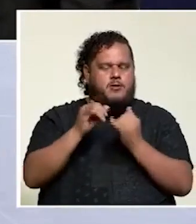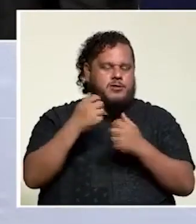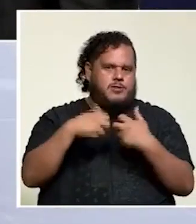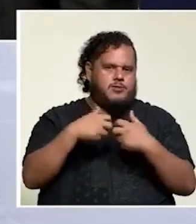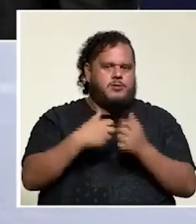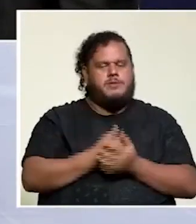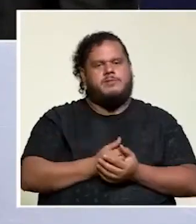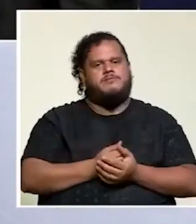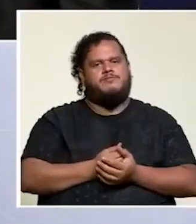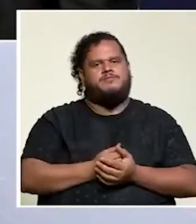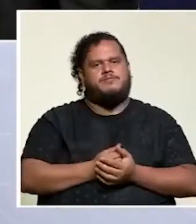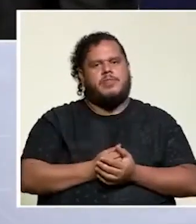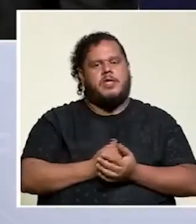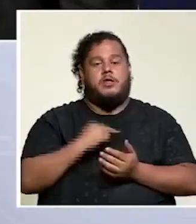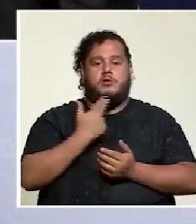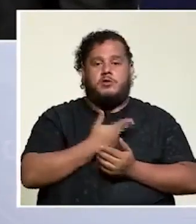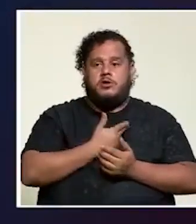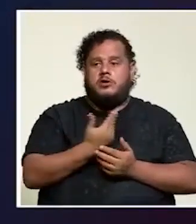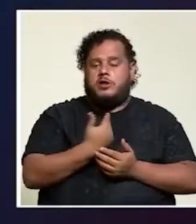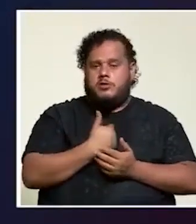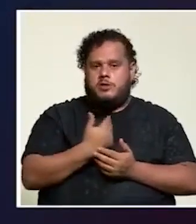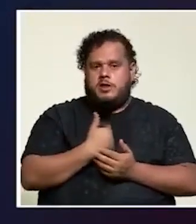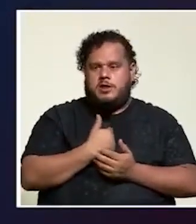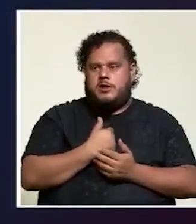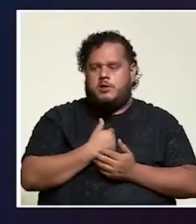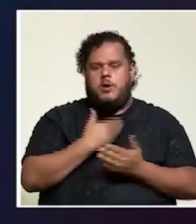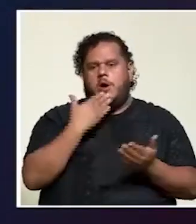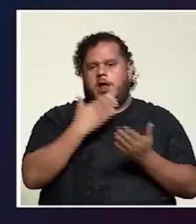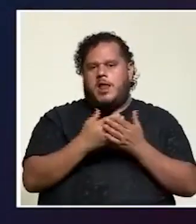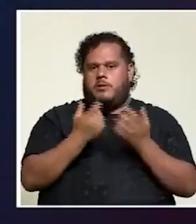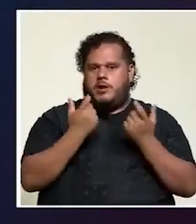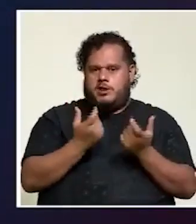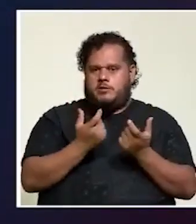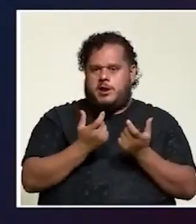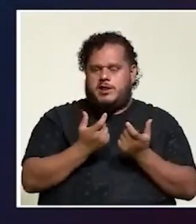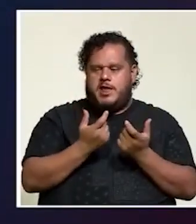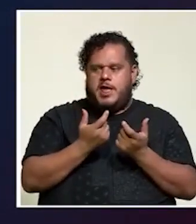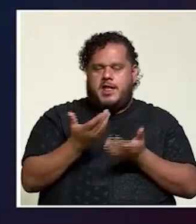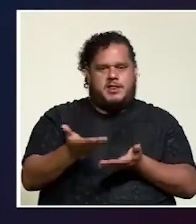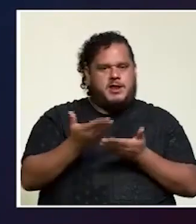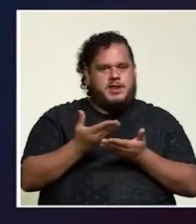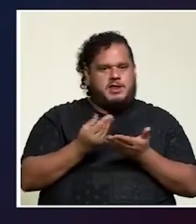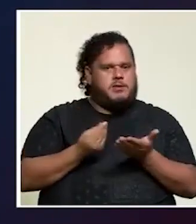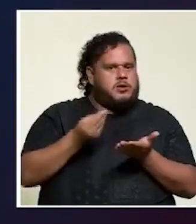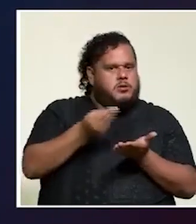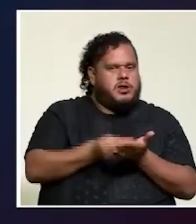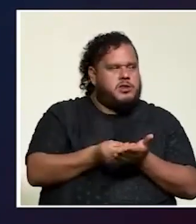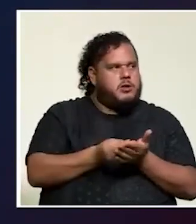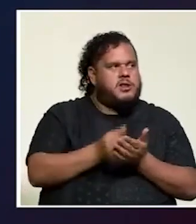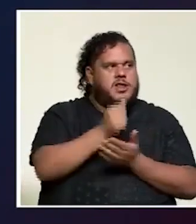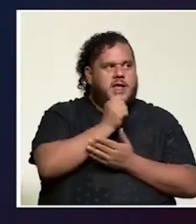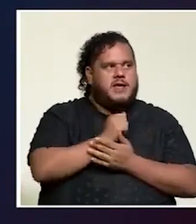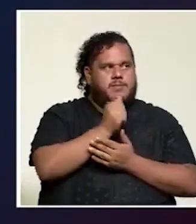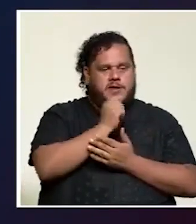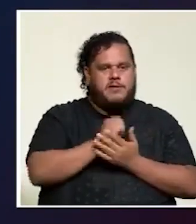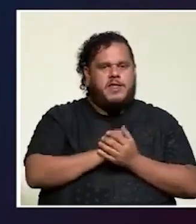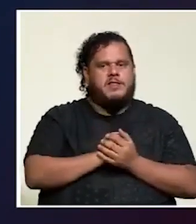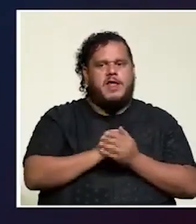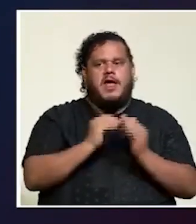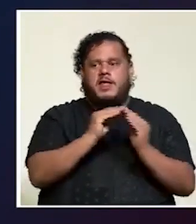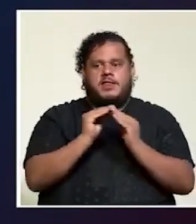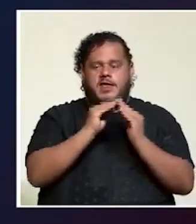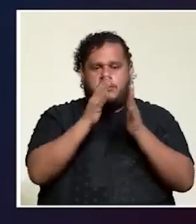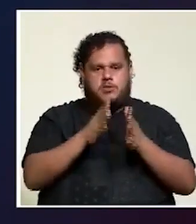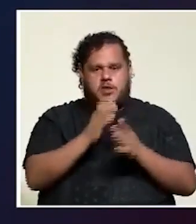problemas. Hemos tenido la buena suerte de recibir donaciones privadas de